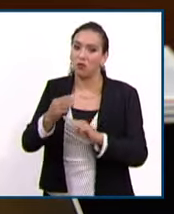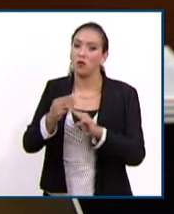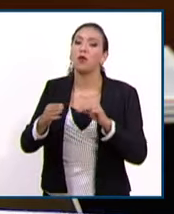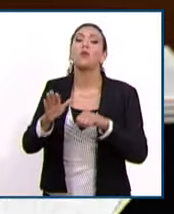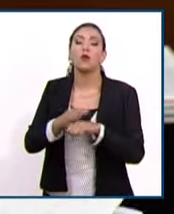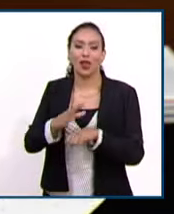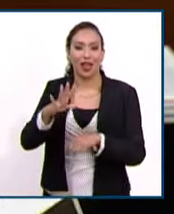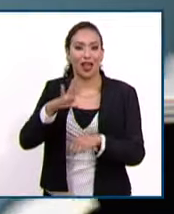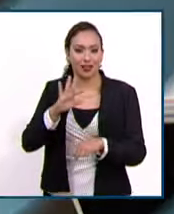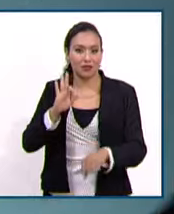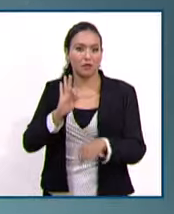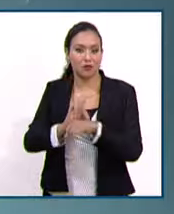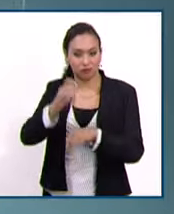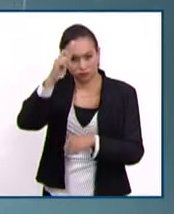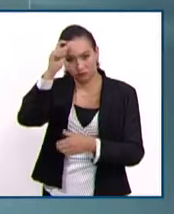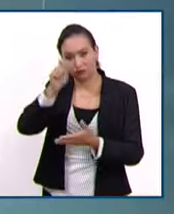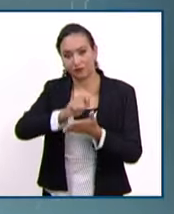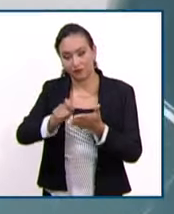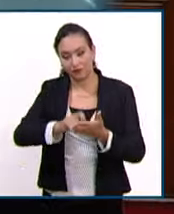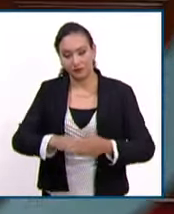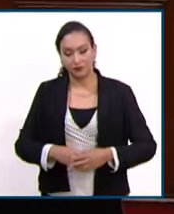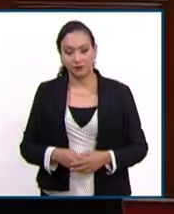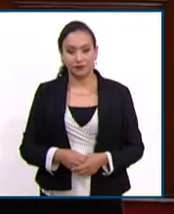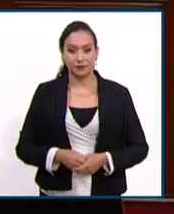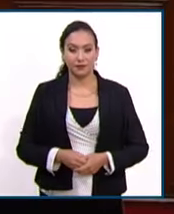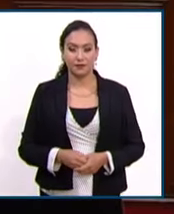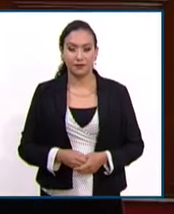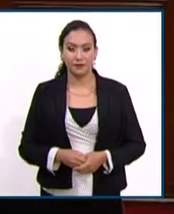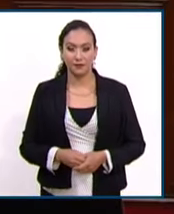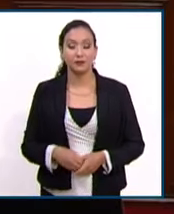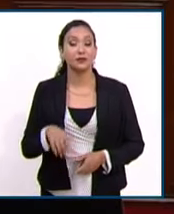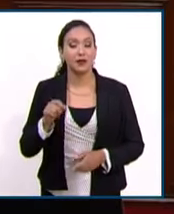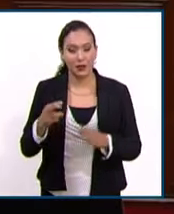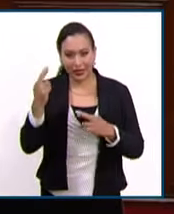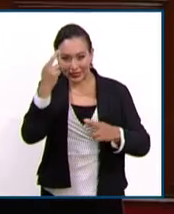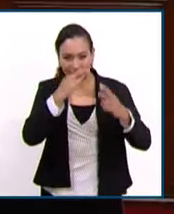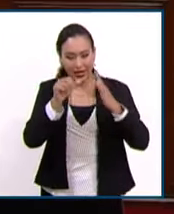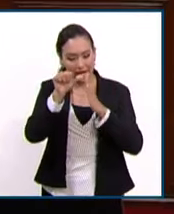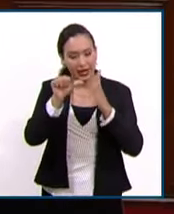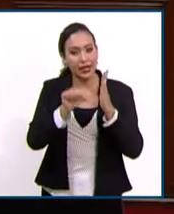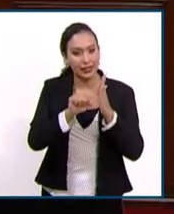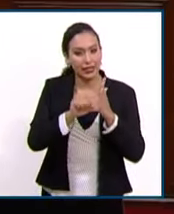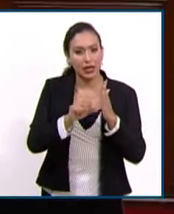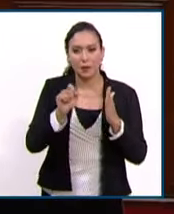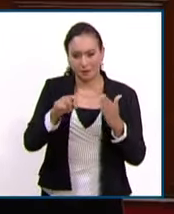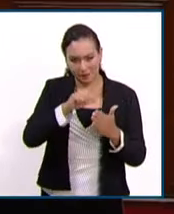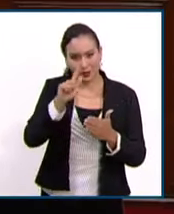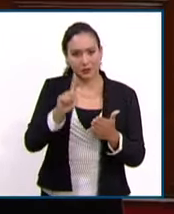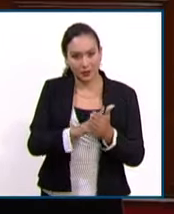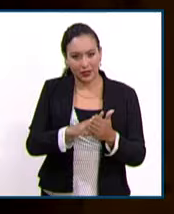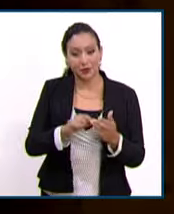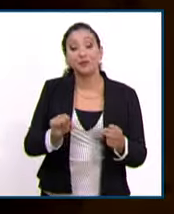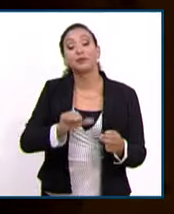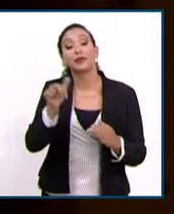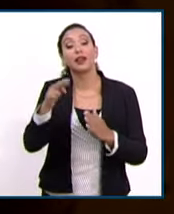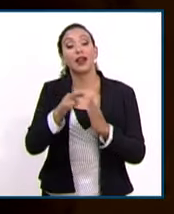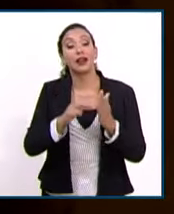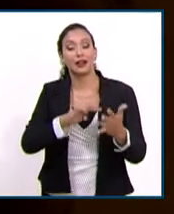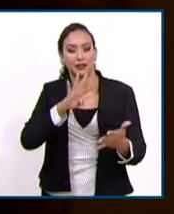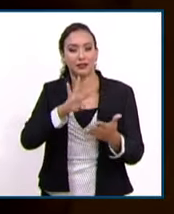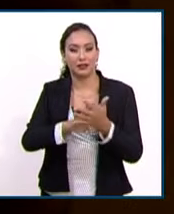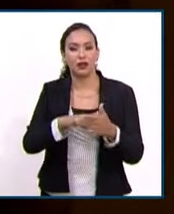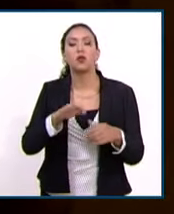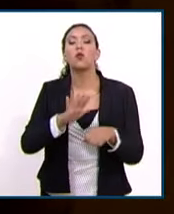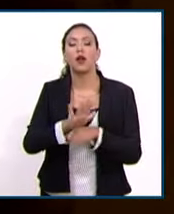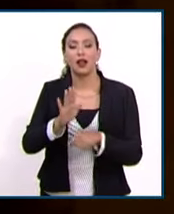por los derechos de autor. El Pleno declaró válidos los artículos de la propia ley y del Código Penal Federal relativos a